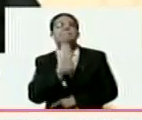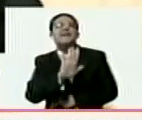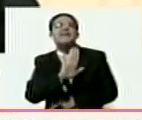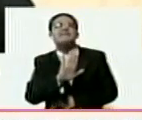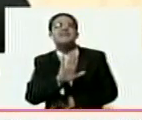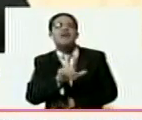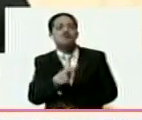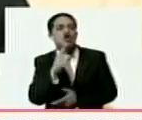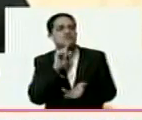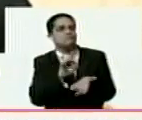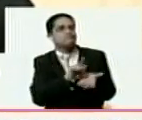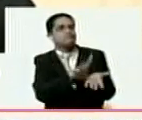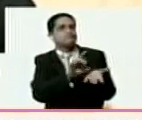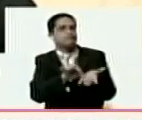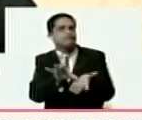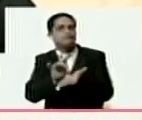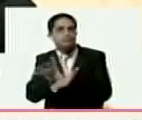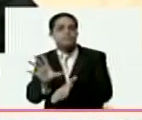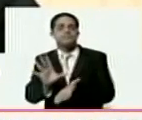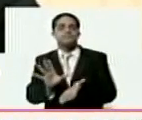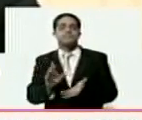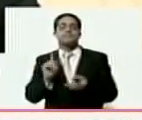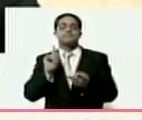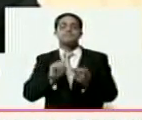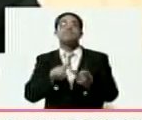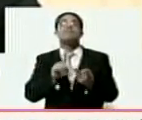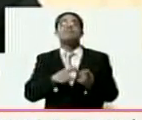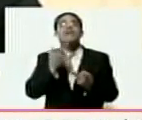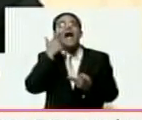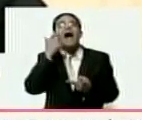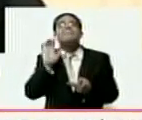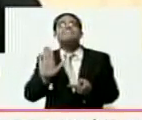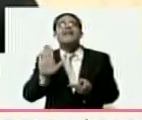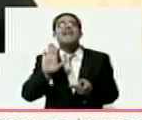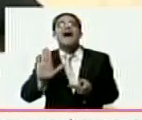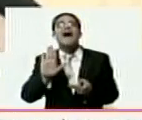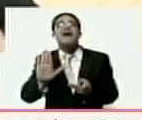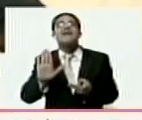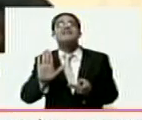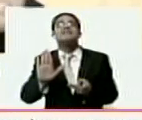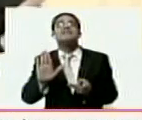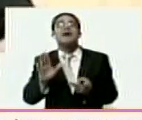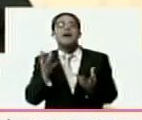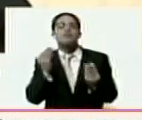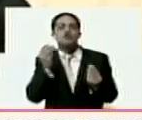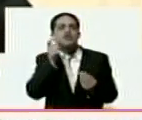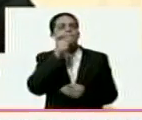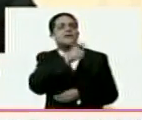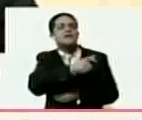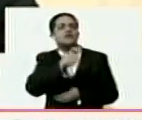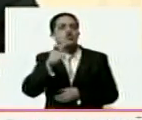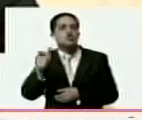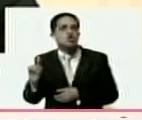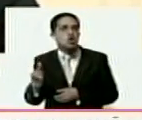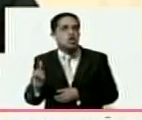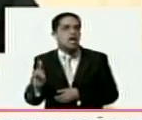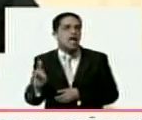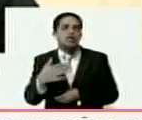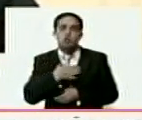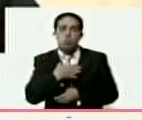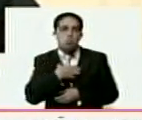sus puestos de trabajo, amenazándolos a las decenas de miles de usuarios de la línea